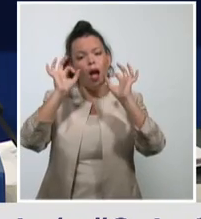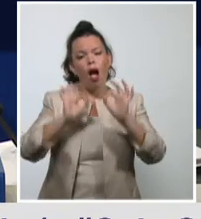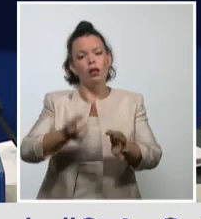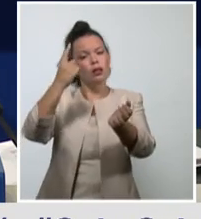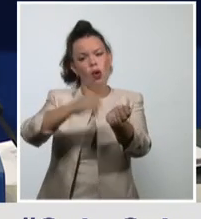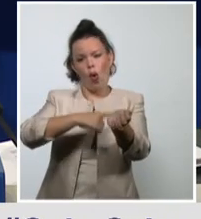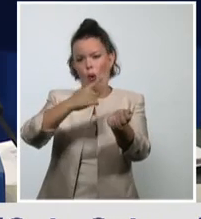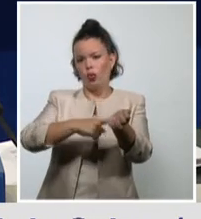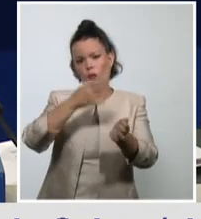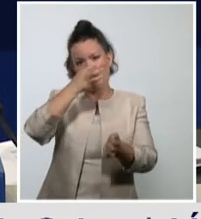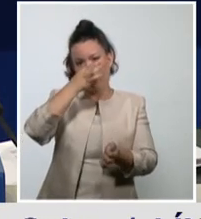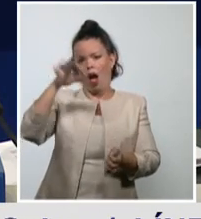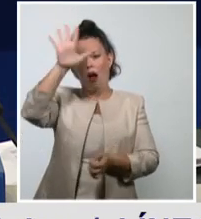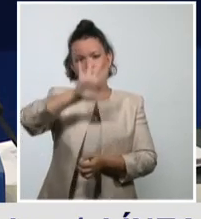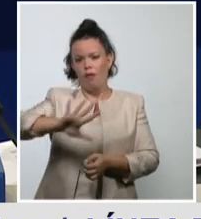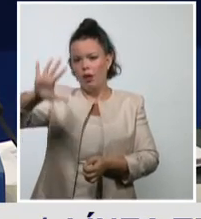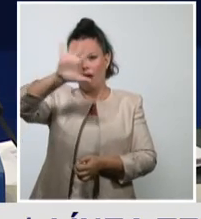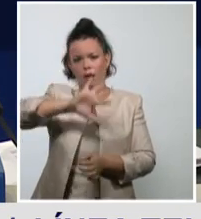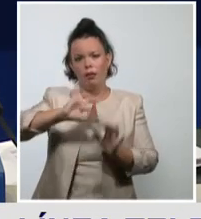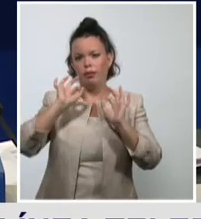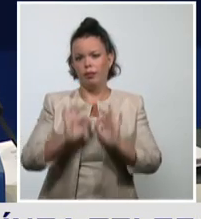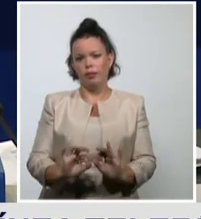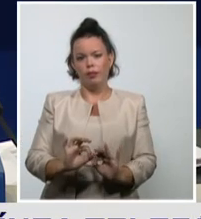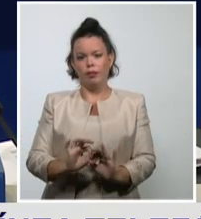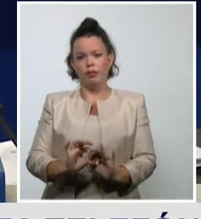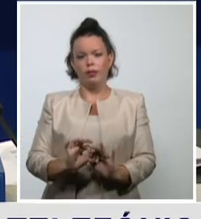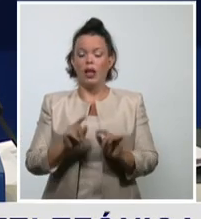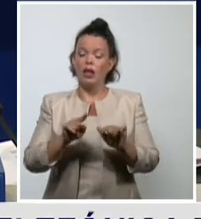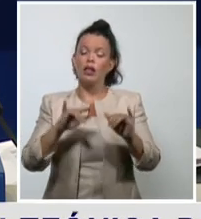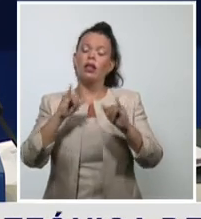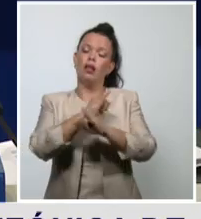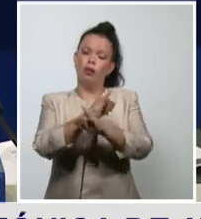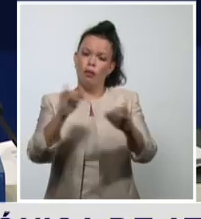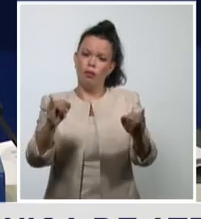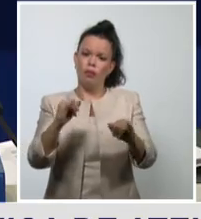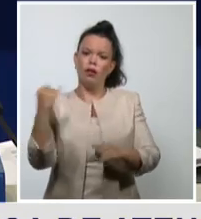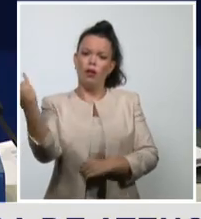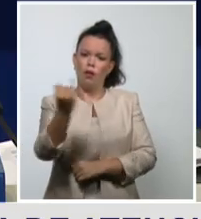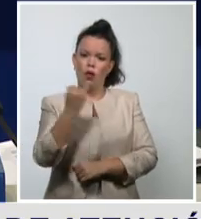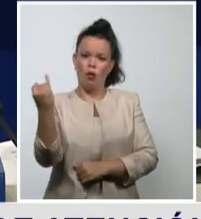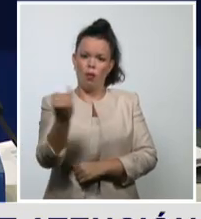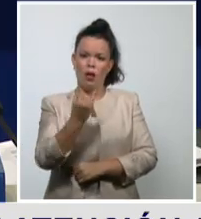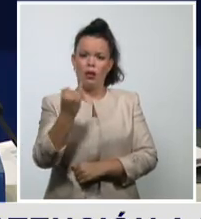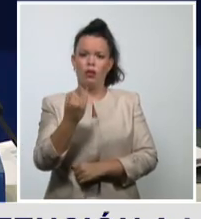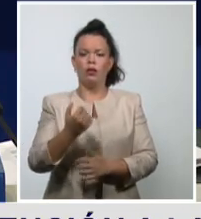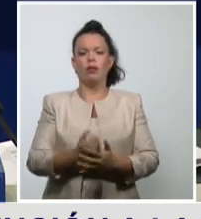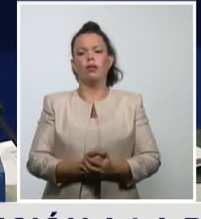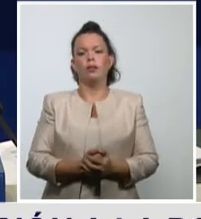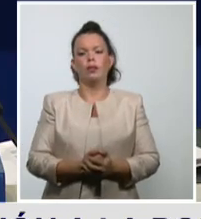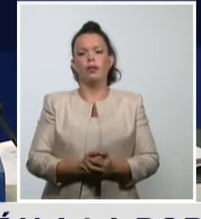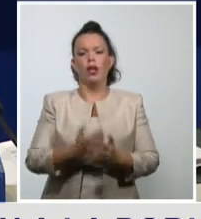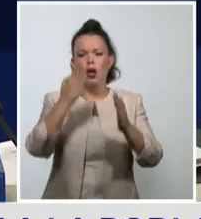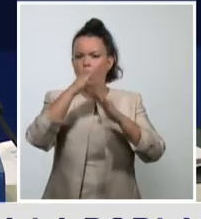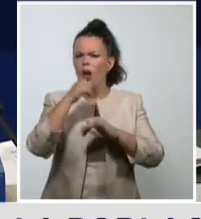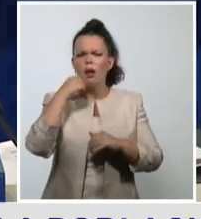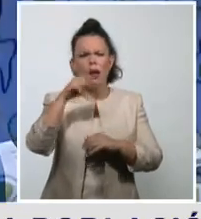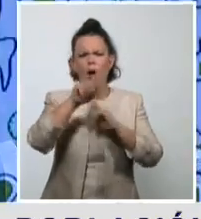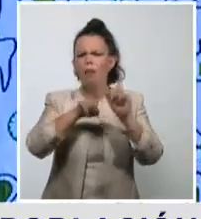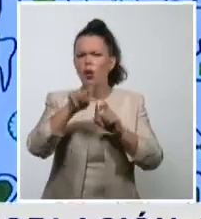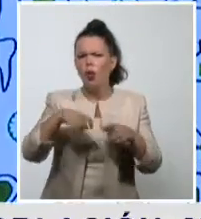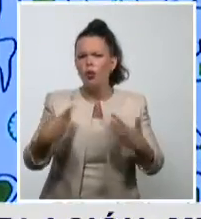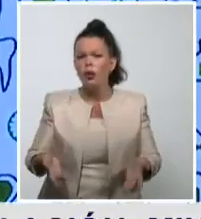podemos completar de la información internacional. Y si tú no tienes más preguntas... Nos queda una pregunta. Arriba, doctor.